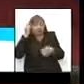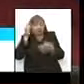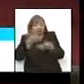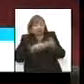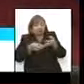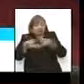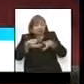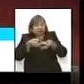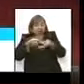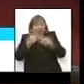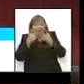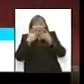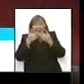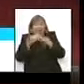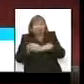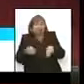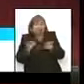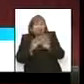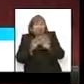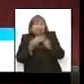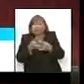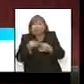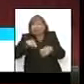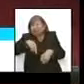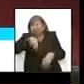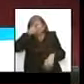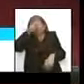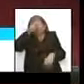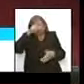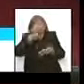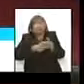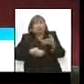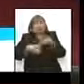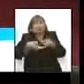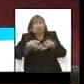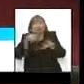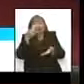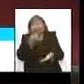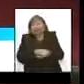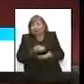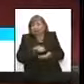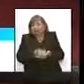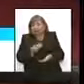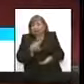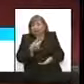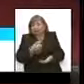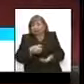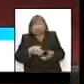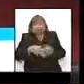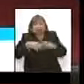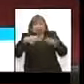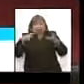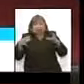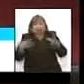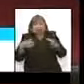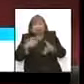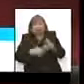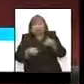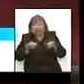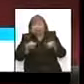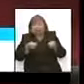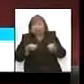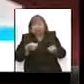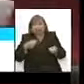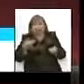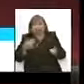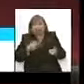no tuviera ninguna importancia. Pero en el caso del Perú, el poder económico es el que manda. Los grandes grupos económicos son los que dominan la política